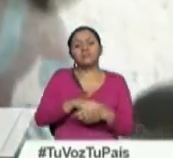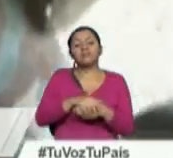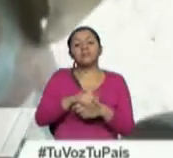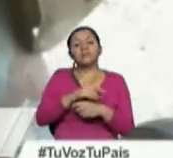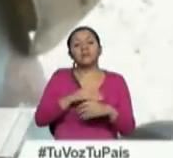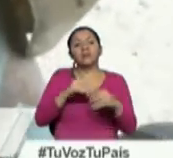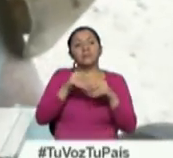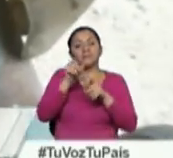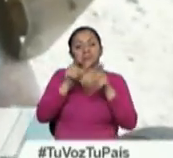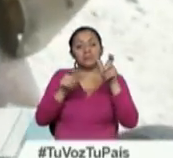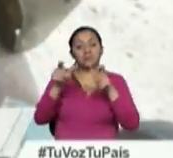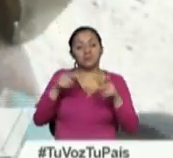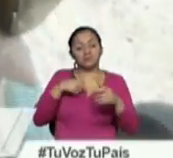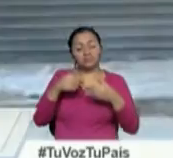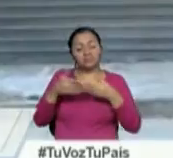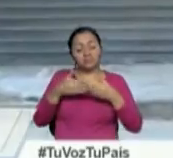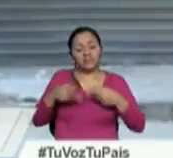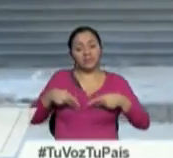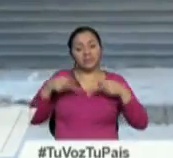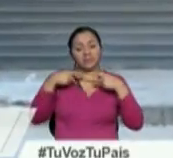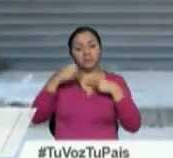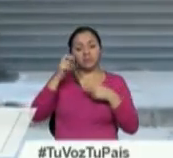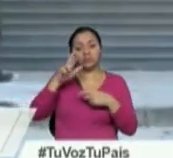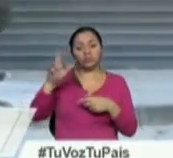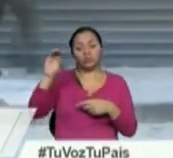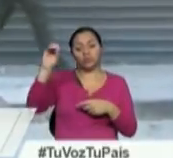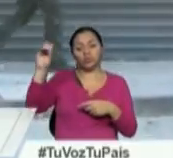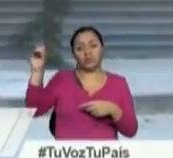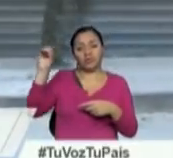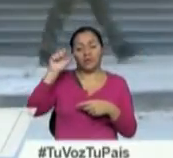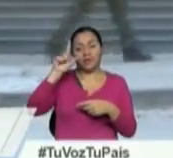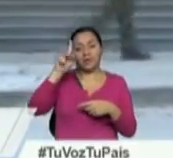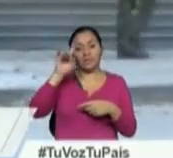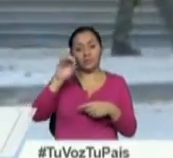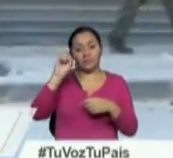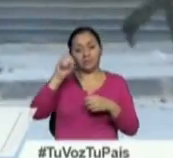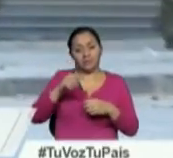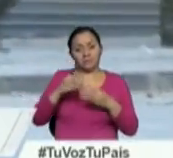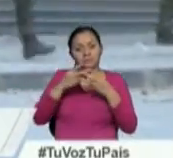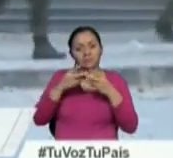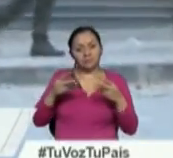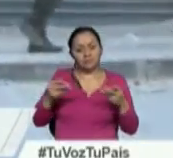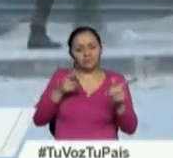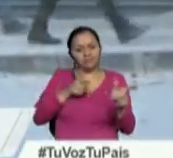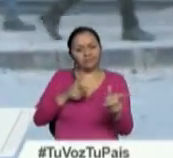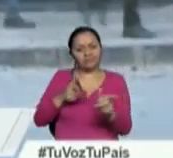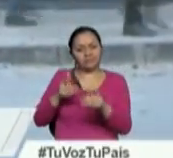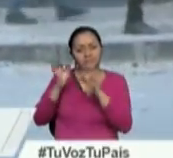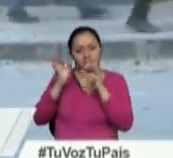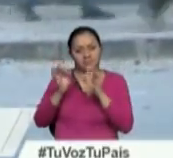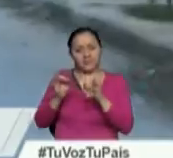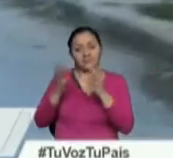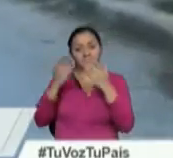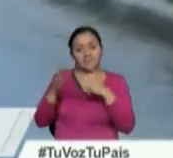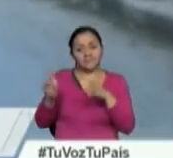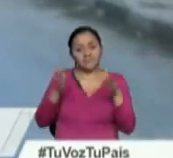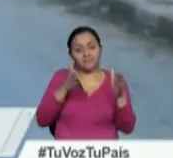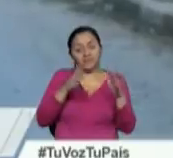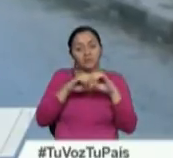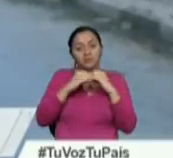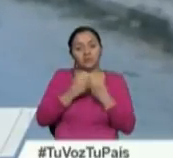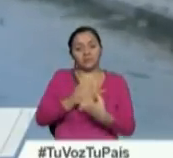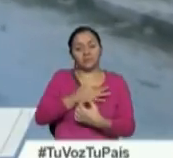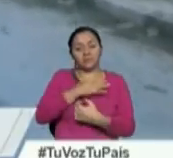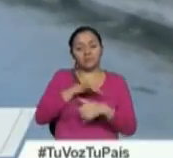se atrincheraron en vecindarios al sur del sector oriental de Alepo, donde se libran combates a sangre y fuego. Mientras los civiles, sitiados desde